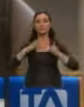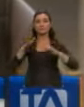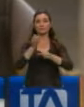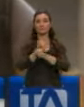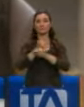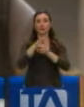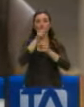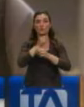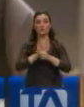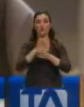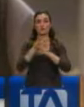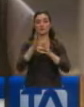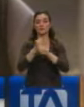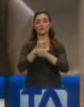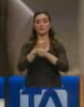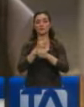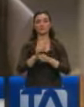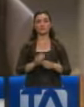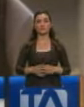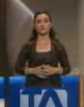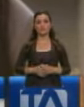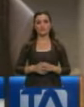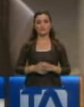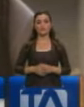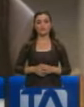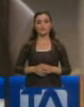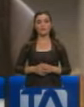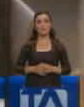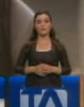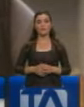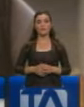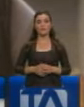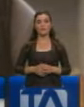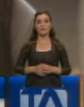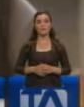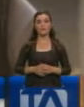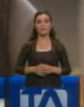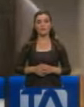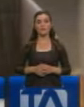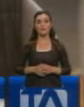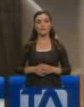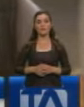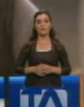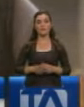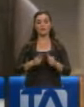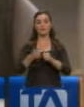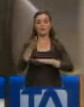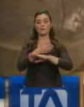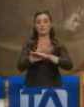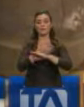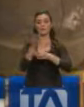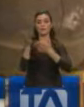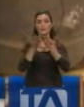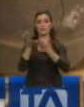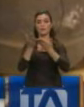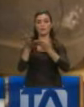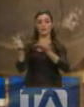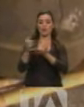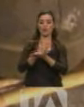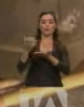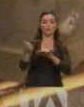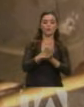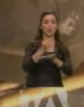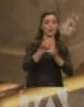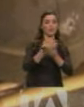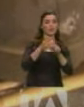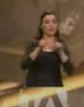aquí mismo, las tinajas que decían, y hasta en la foto, pues primero servían para recolectar o almacenar el